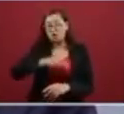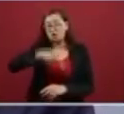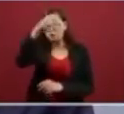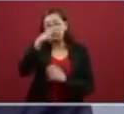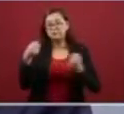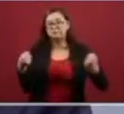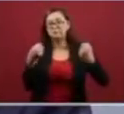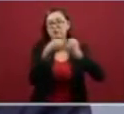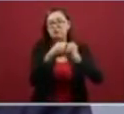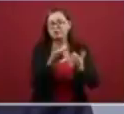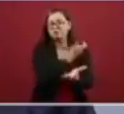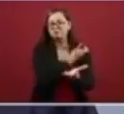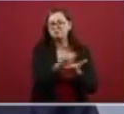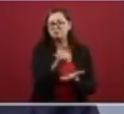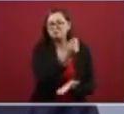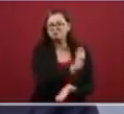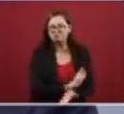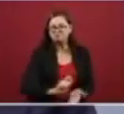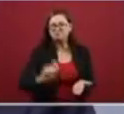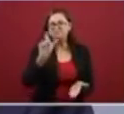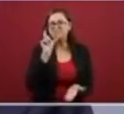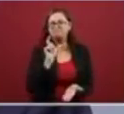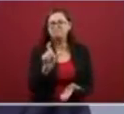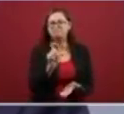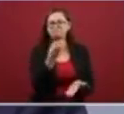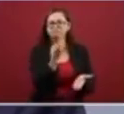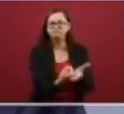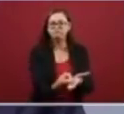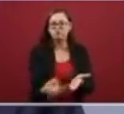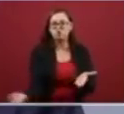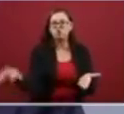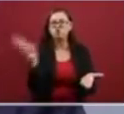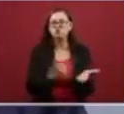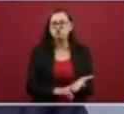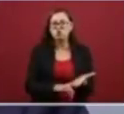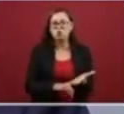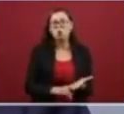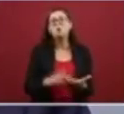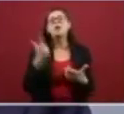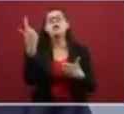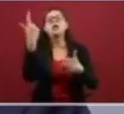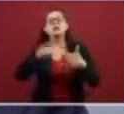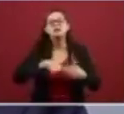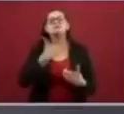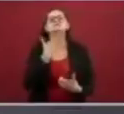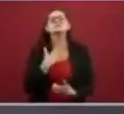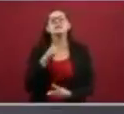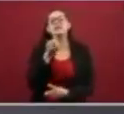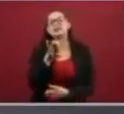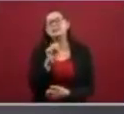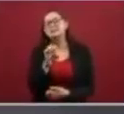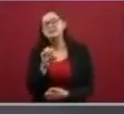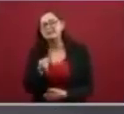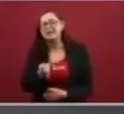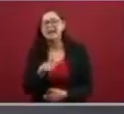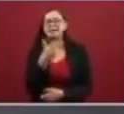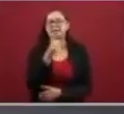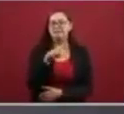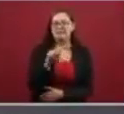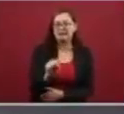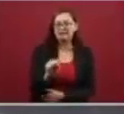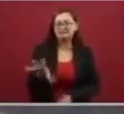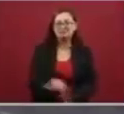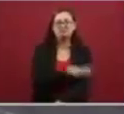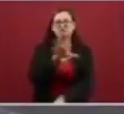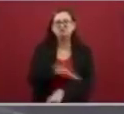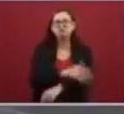fronteriza al doble y hoy cuesta menos la gasolina, el diésel, el gas y la